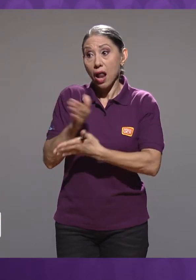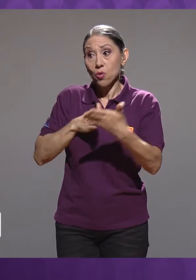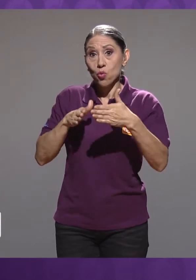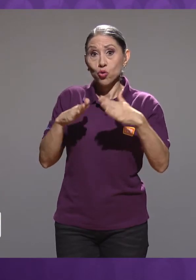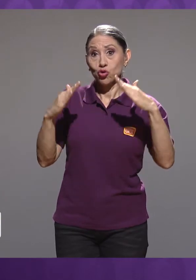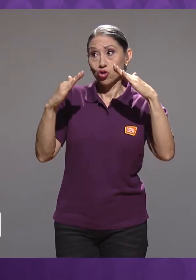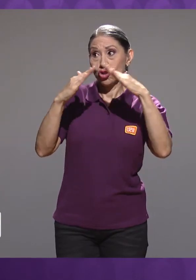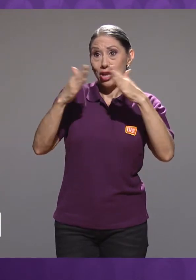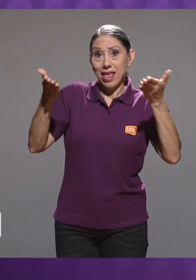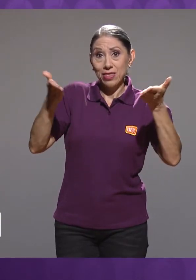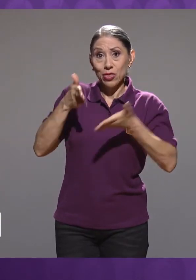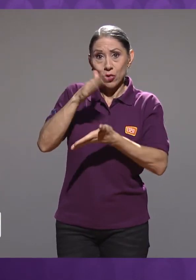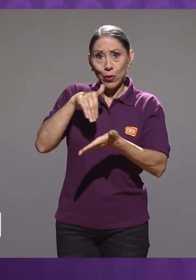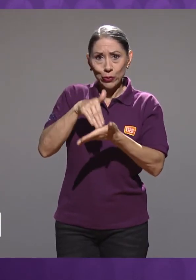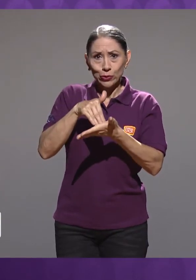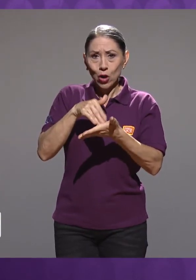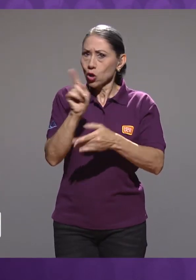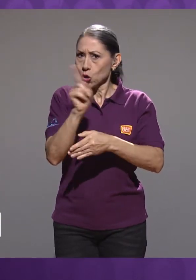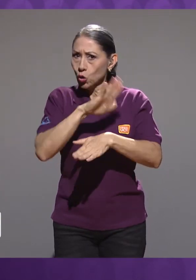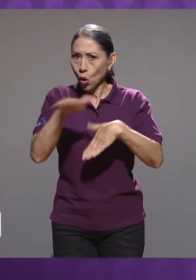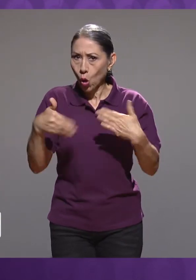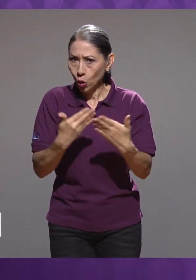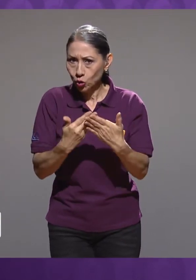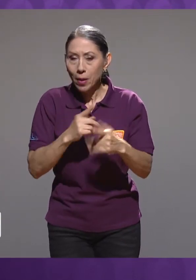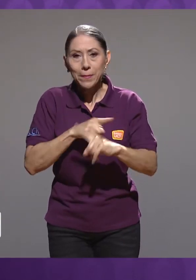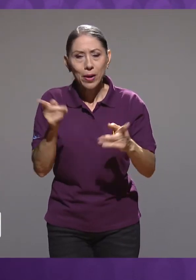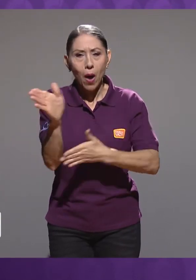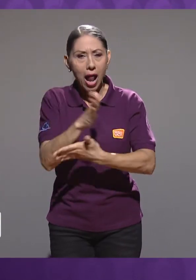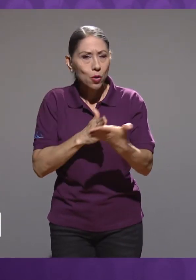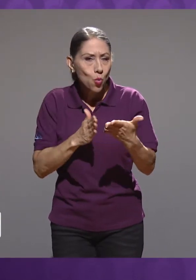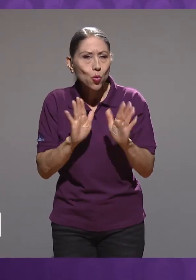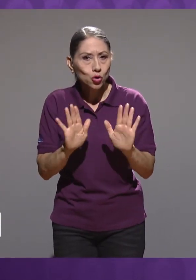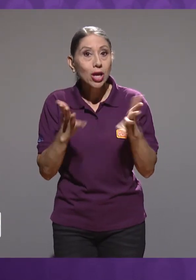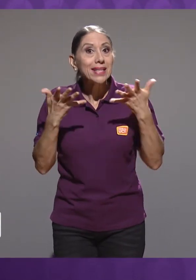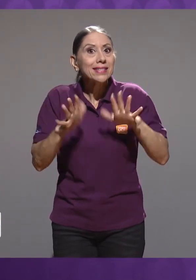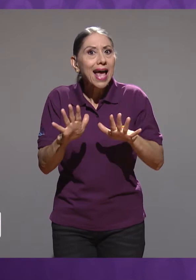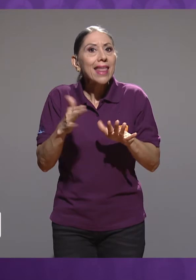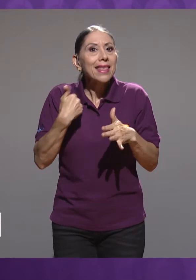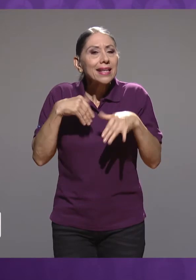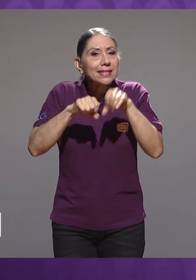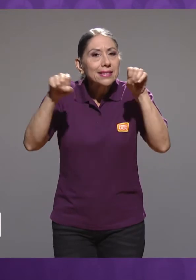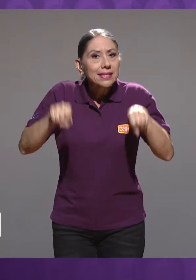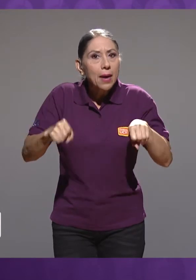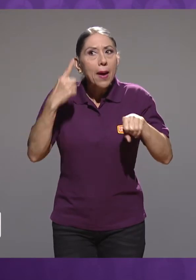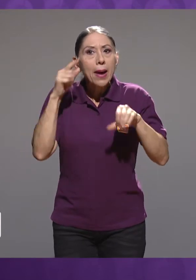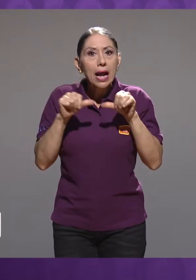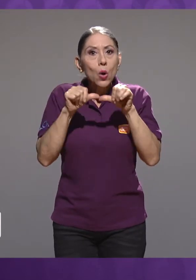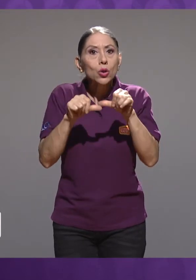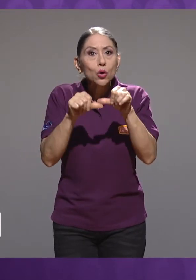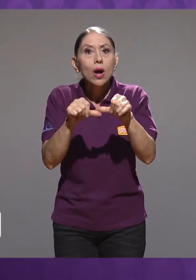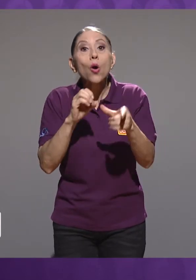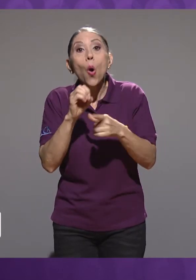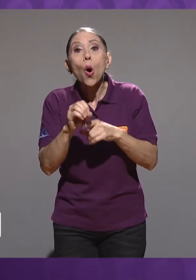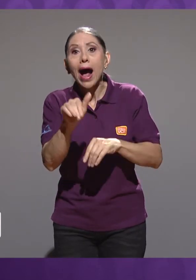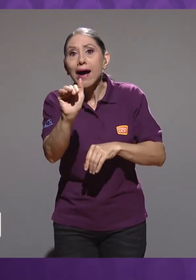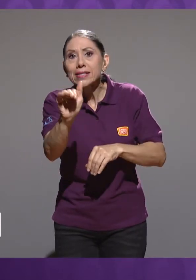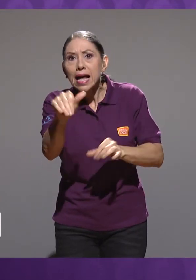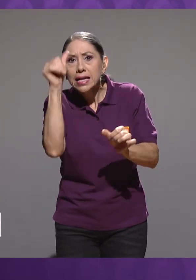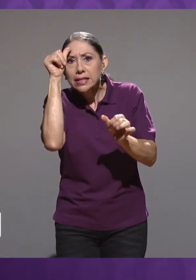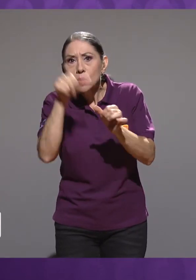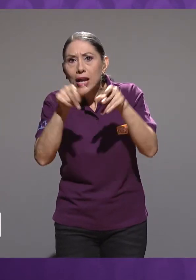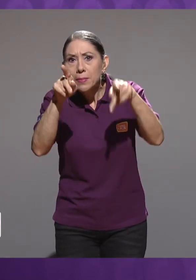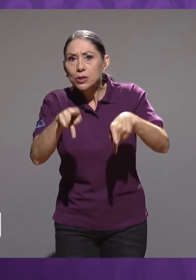dado algunos sistemas, no en todos, pero sí en algunos, para poder estar dándole continuidad y aviso de que tienen que tomar